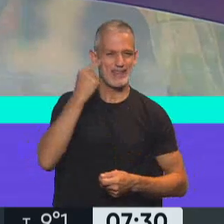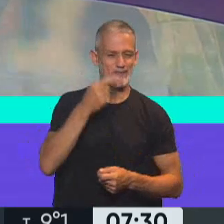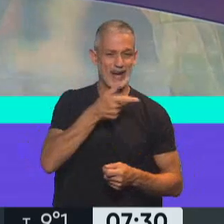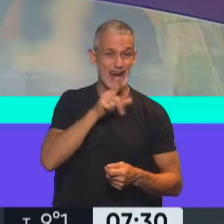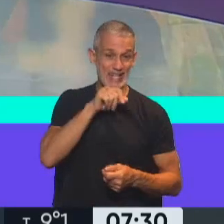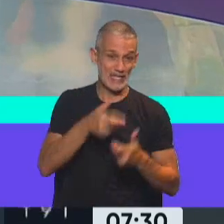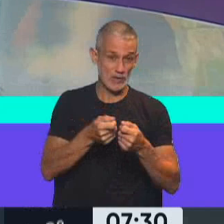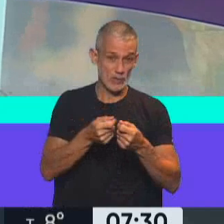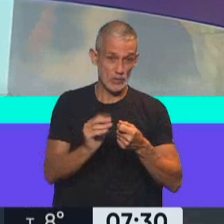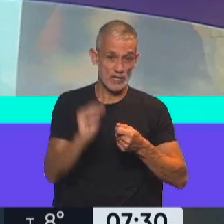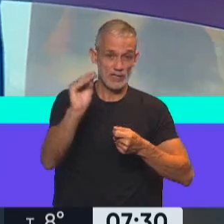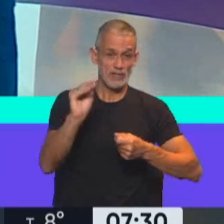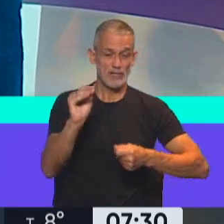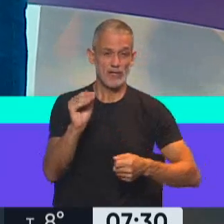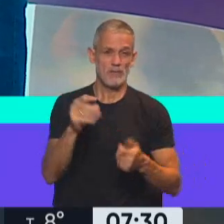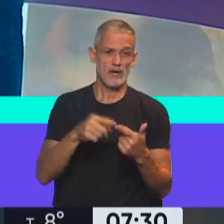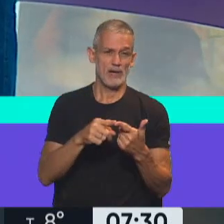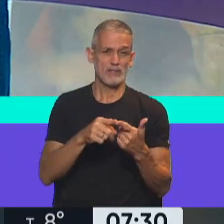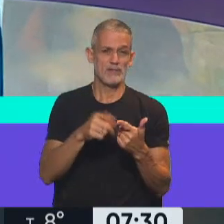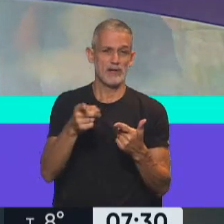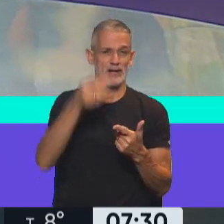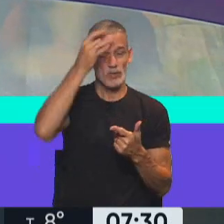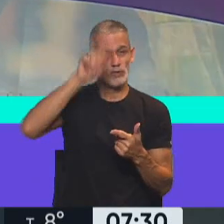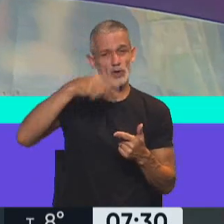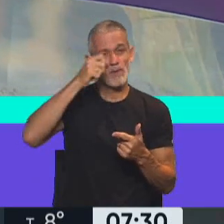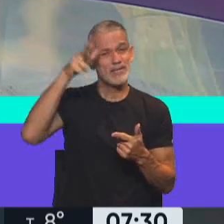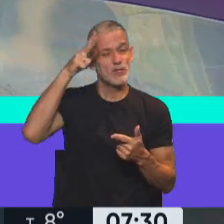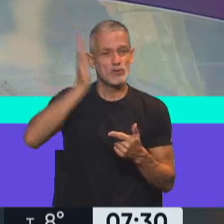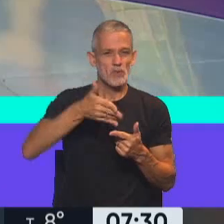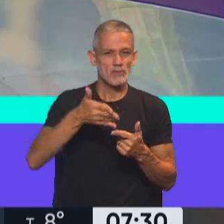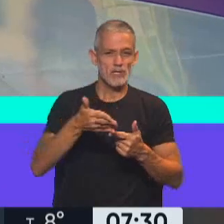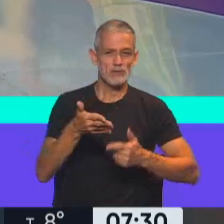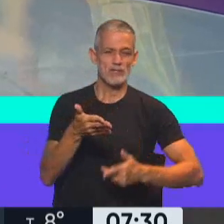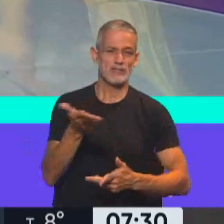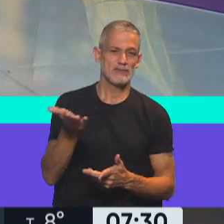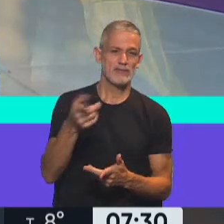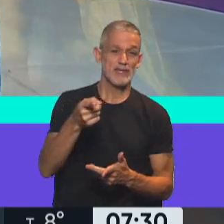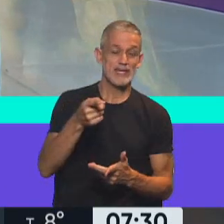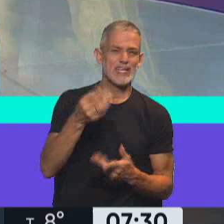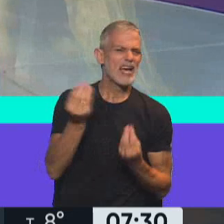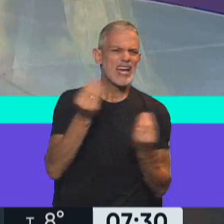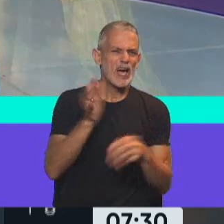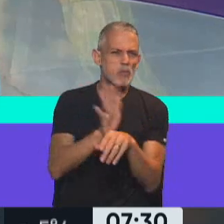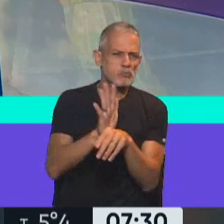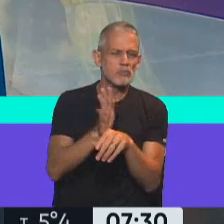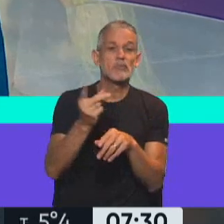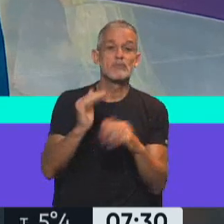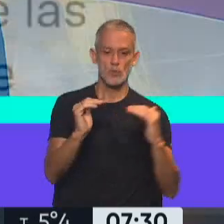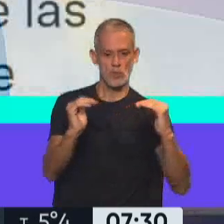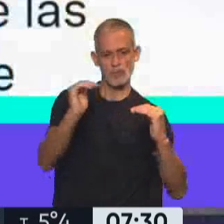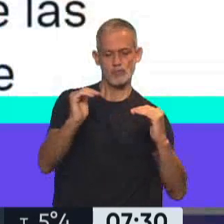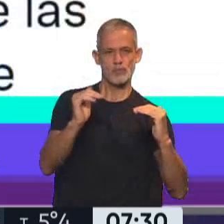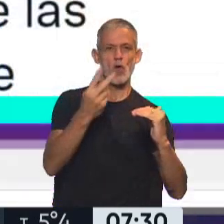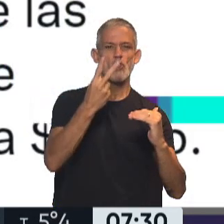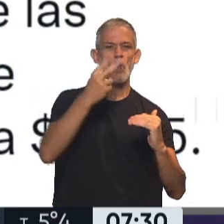fue quien se encargó Ahí está. De anunciarlo. 12,28%, como bien decías. ¿Qué significa esto? Dice, superan